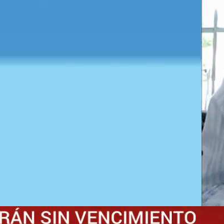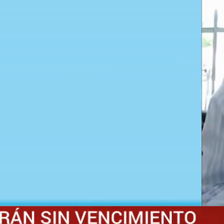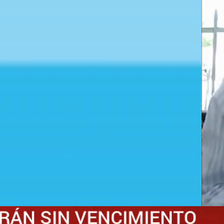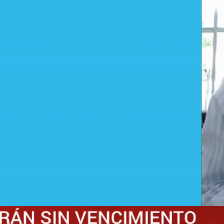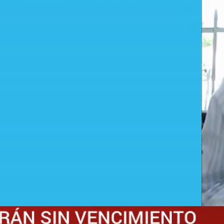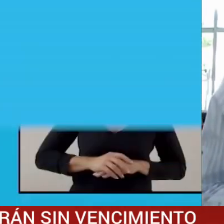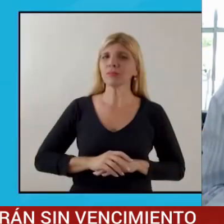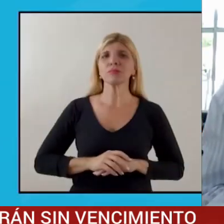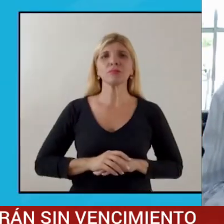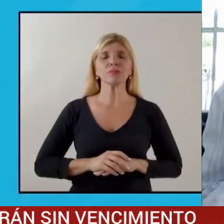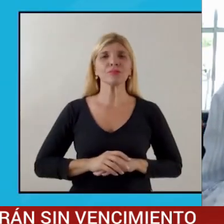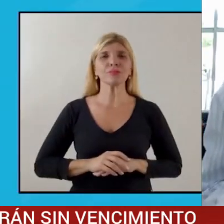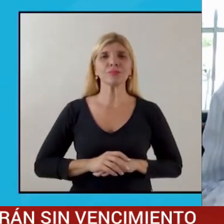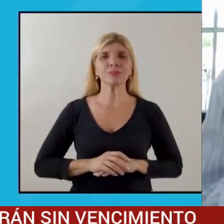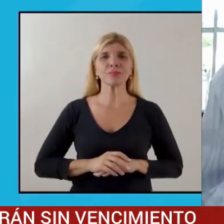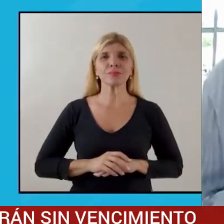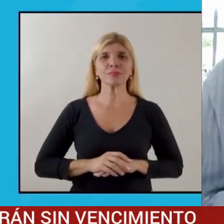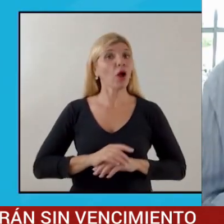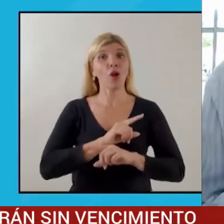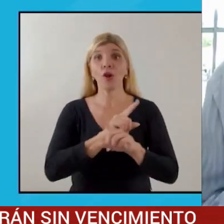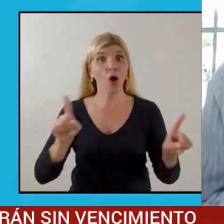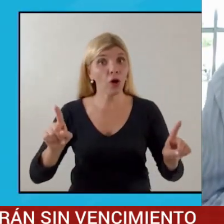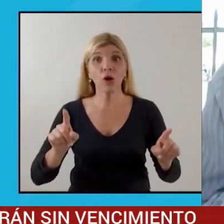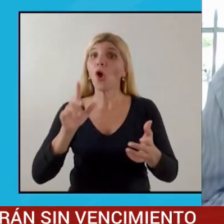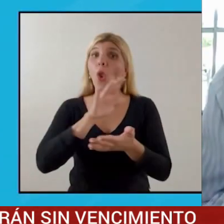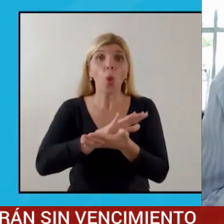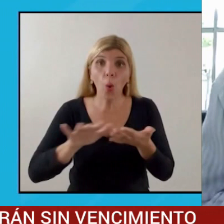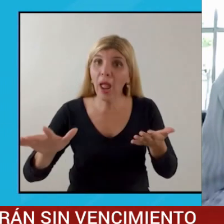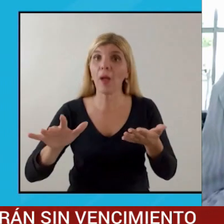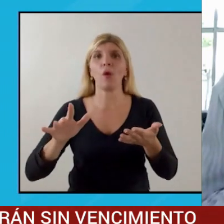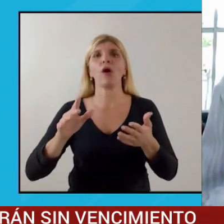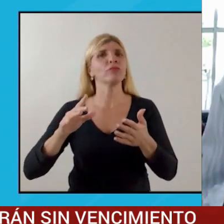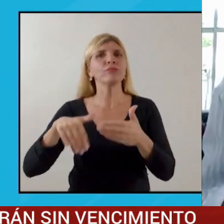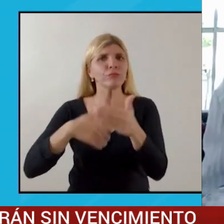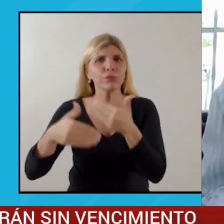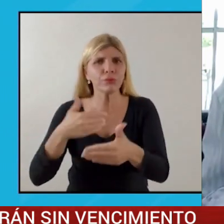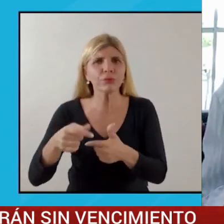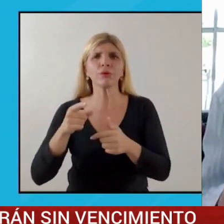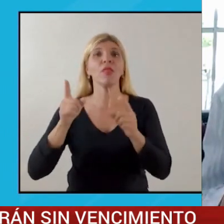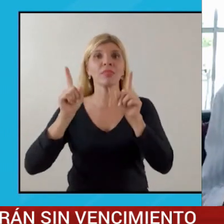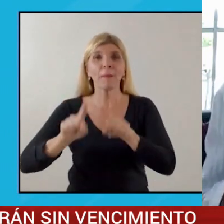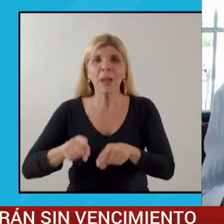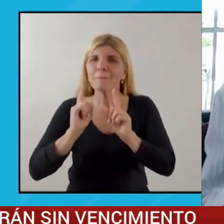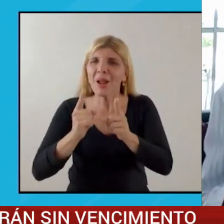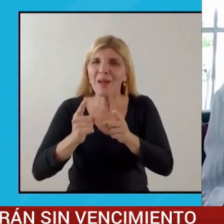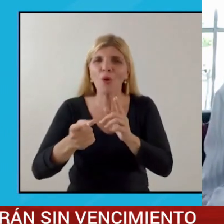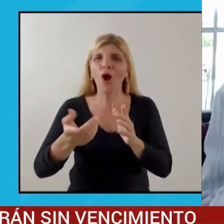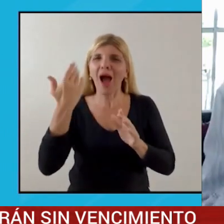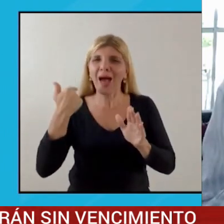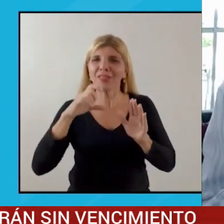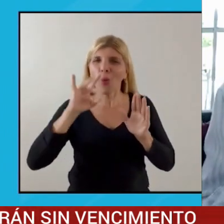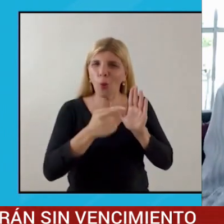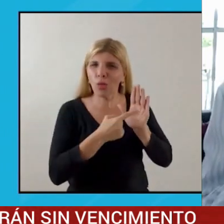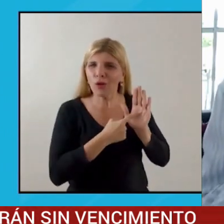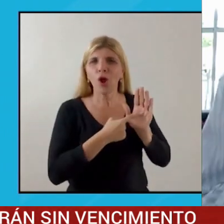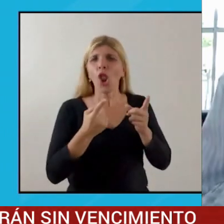ley, ¿no? Los certificados ya no tendrán vencimiento, pero sí habrá que actualizarlos. Es importante aclararlo porque es como que